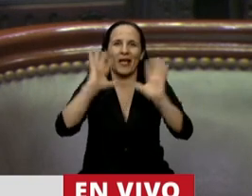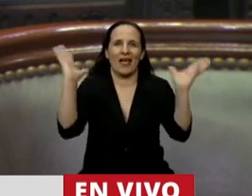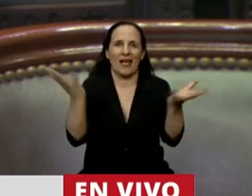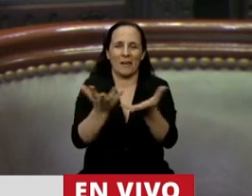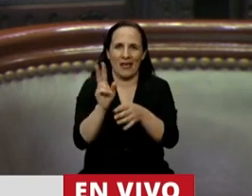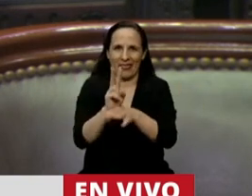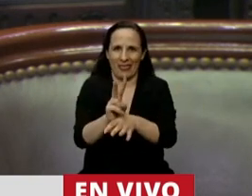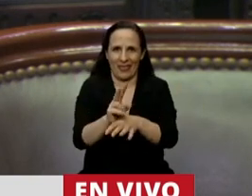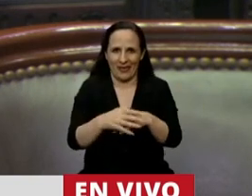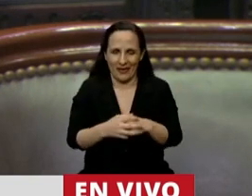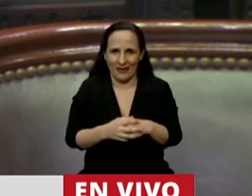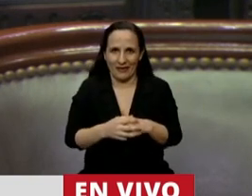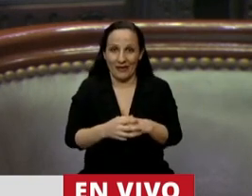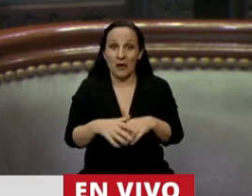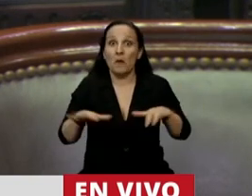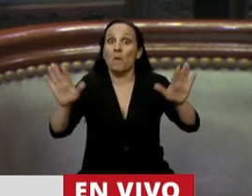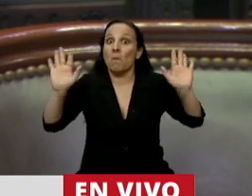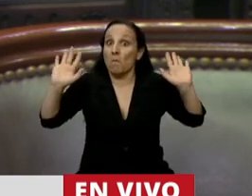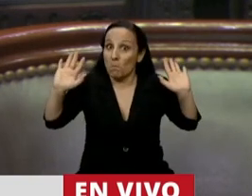ambiente. Quizá